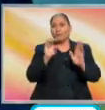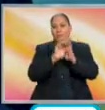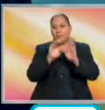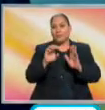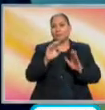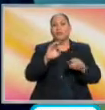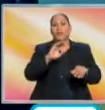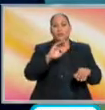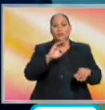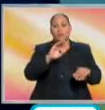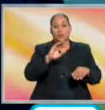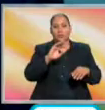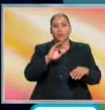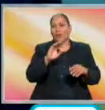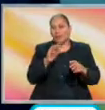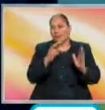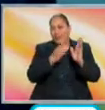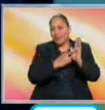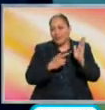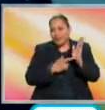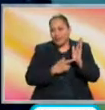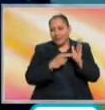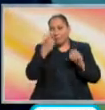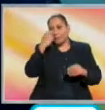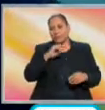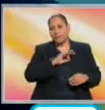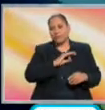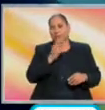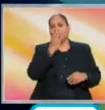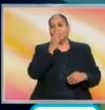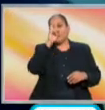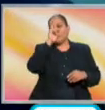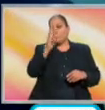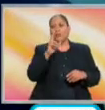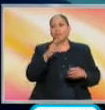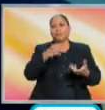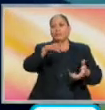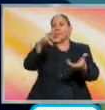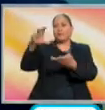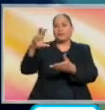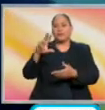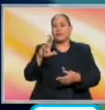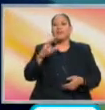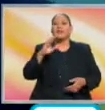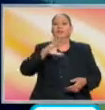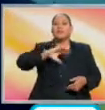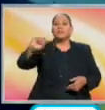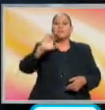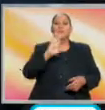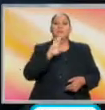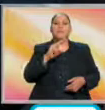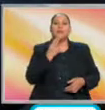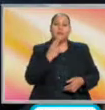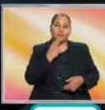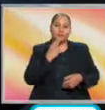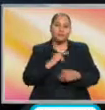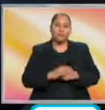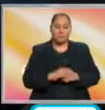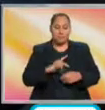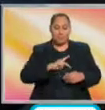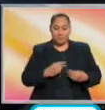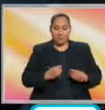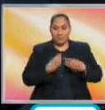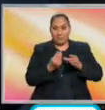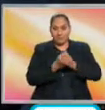digamos, todo como términos y condiciones para poder restringir toda esta información que no sea mal utilizada. O sea, entender que finalmente la privacidad